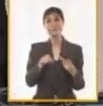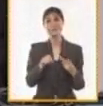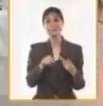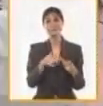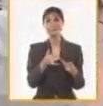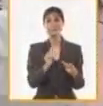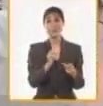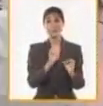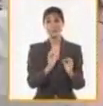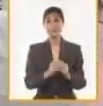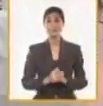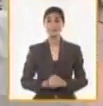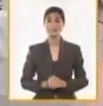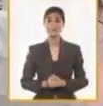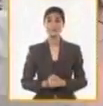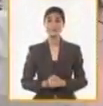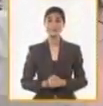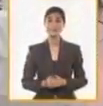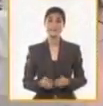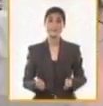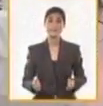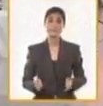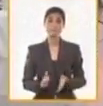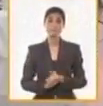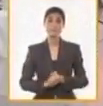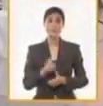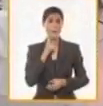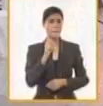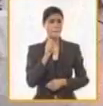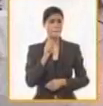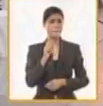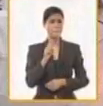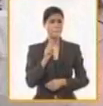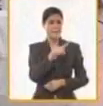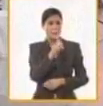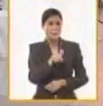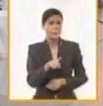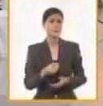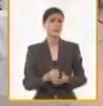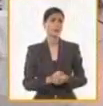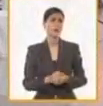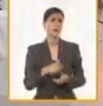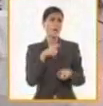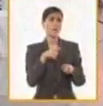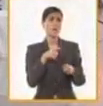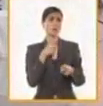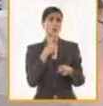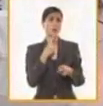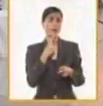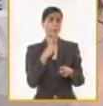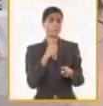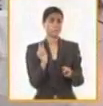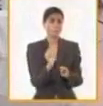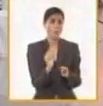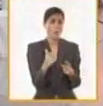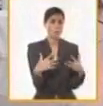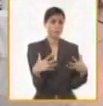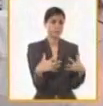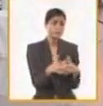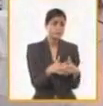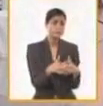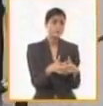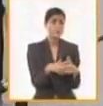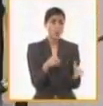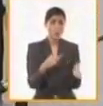Ahora, valoras que un ejemplo, una muestra de quizás esa poca voluntad haya sido